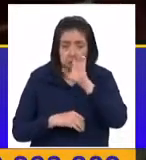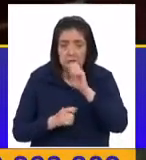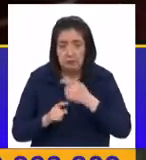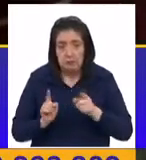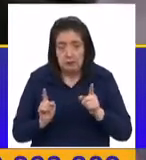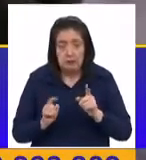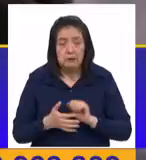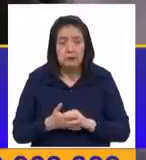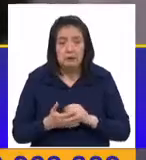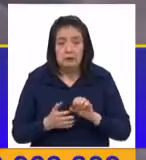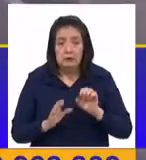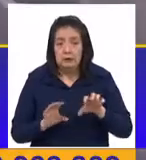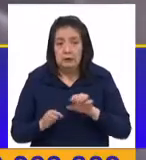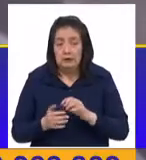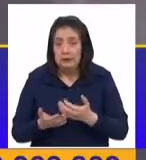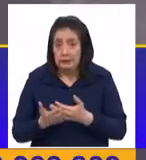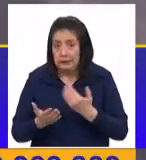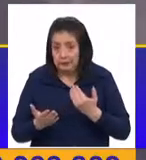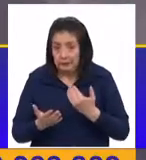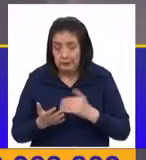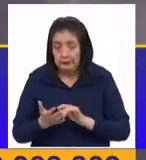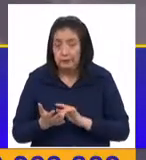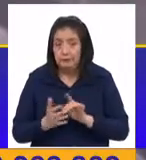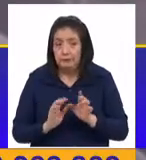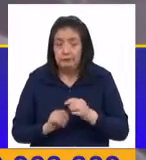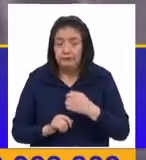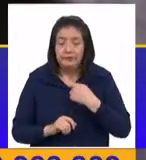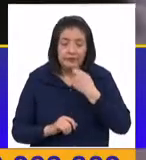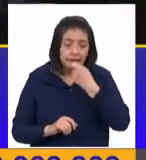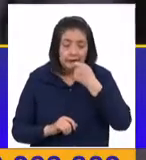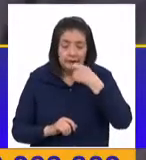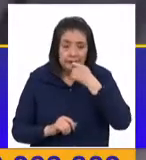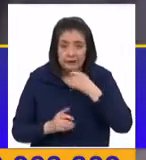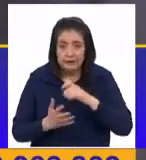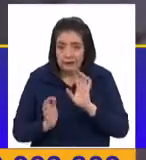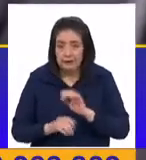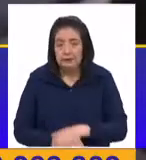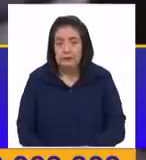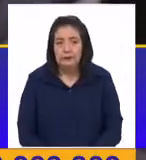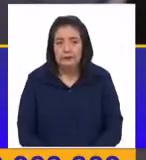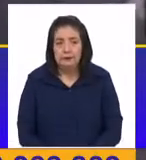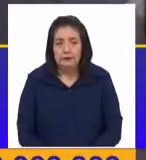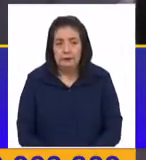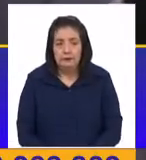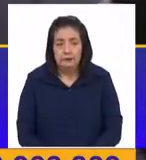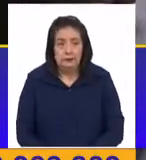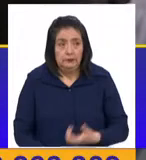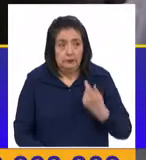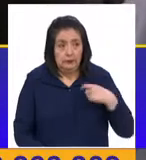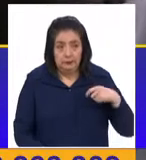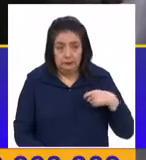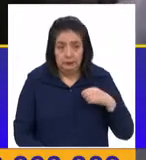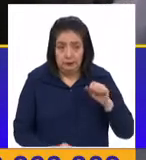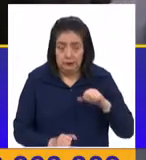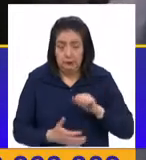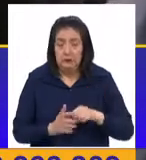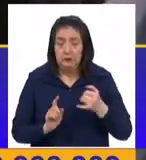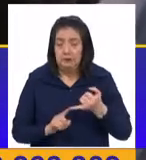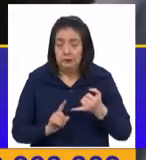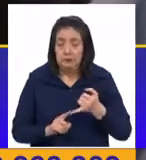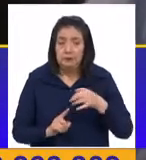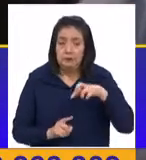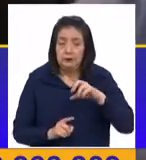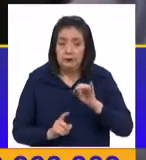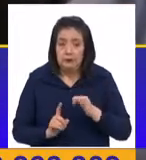siempre y cuando se realicen antes de partir una prueba diagnóstica de infección activa. En España son válidas la PCR y